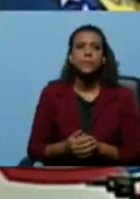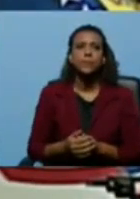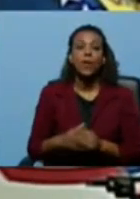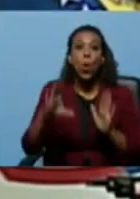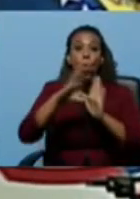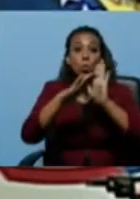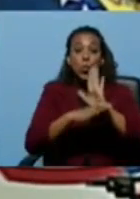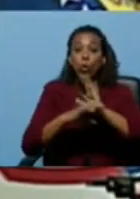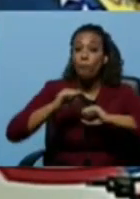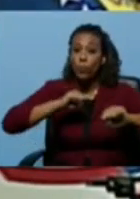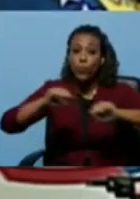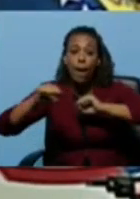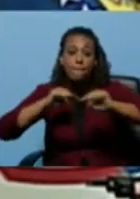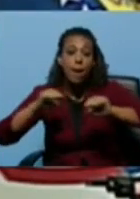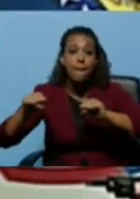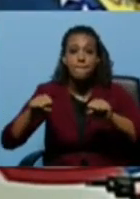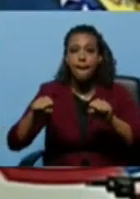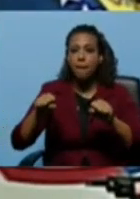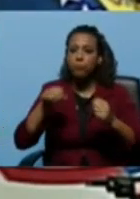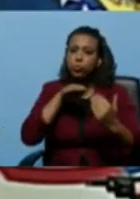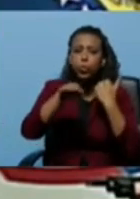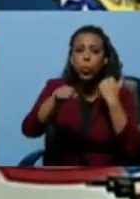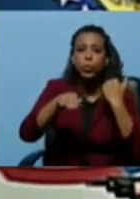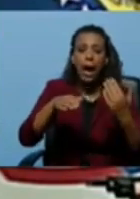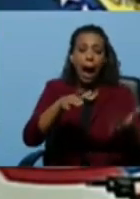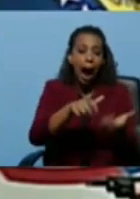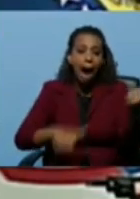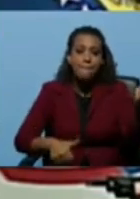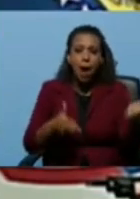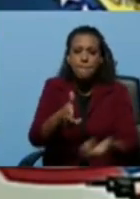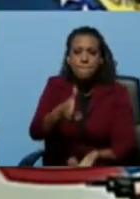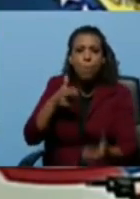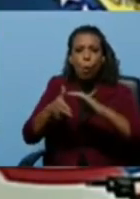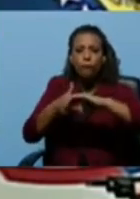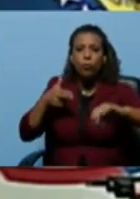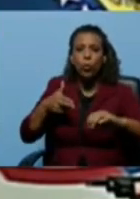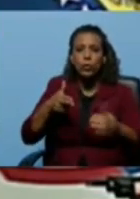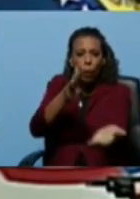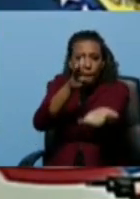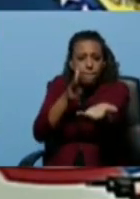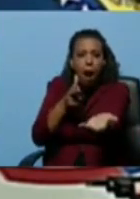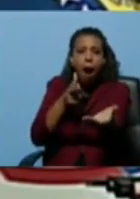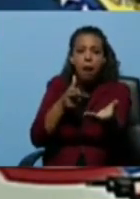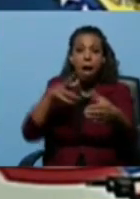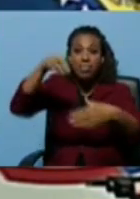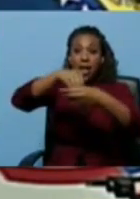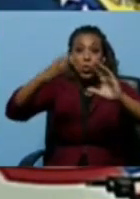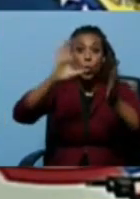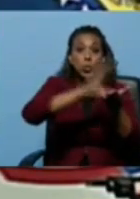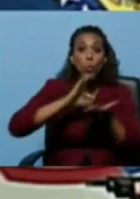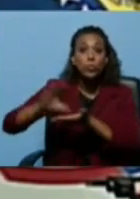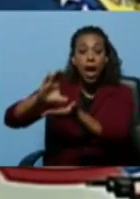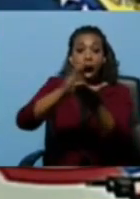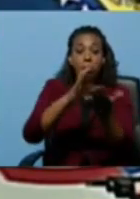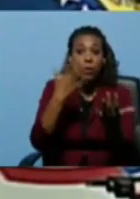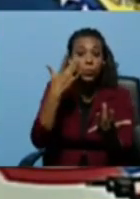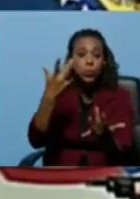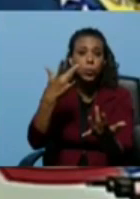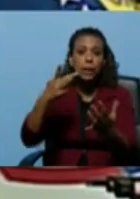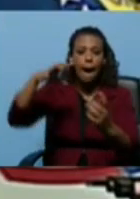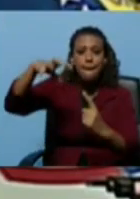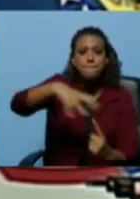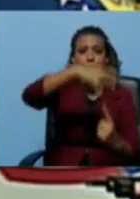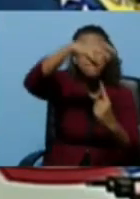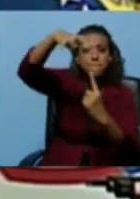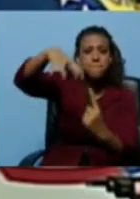Hizo curso de operaciones fluviales, armas mixtas, pistola y fusil, combate urbano y cercano,